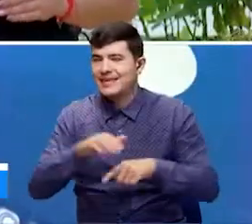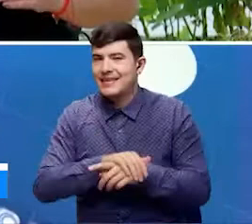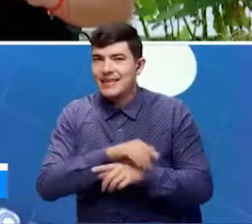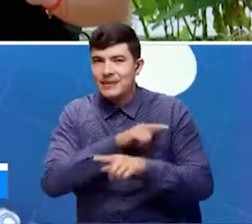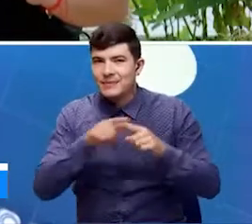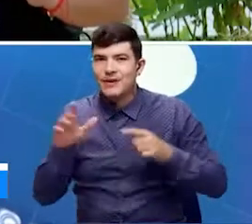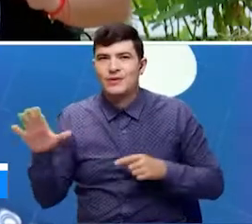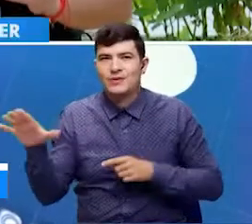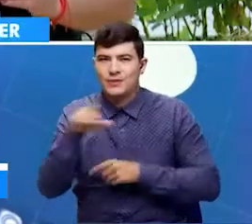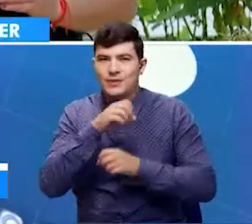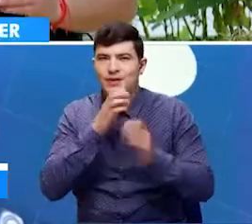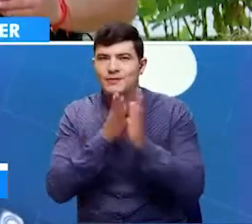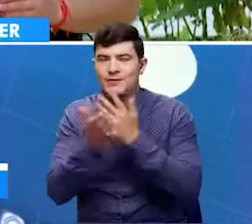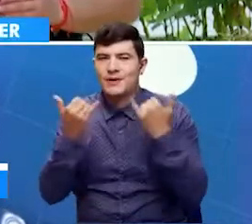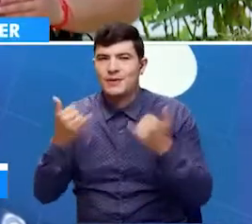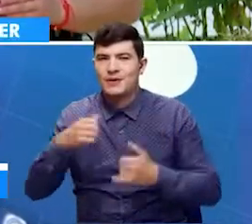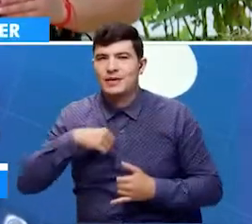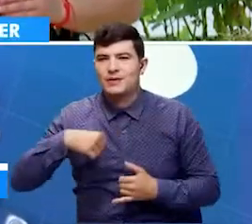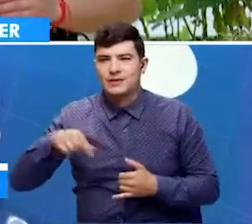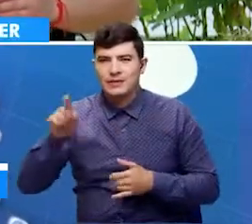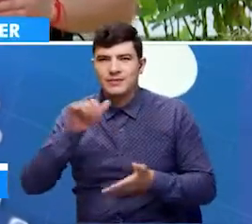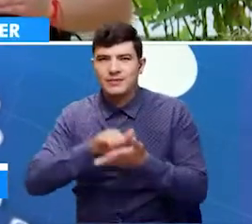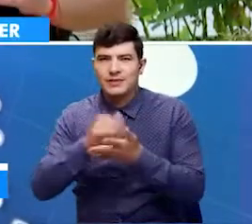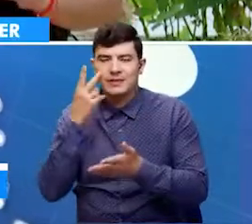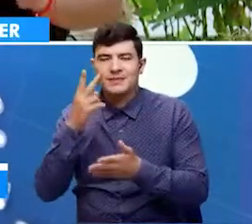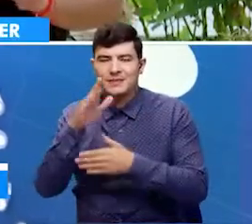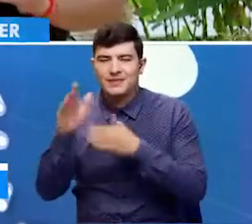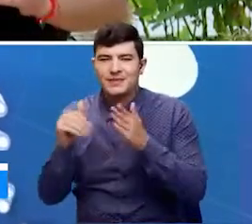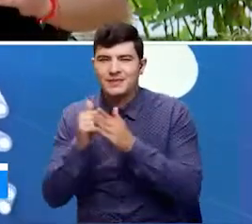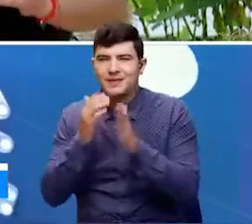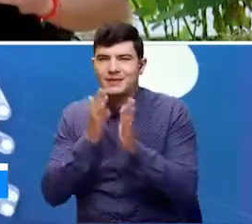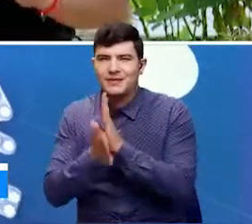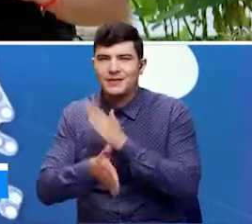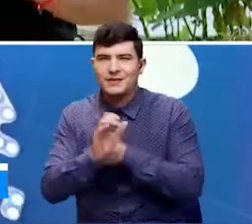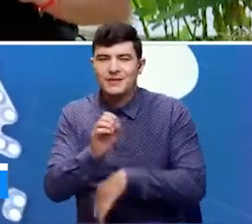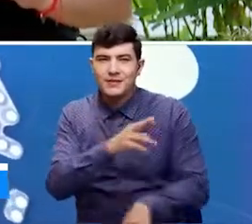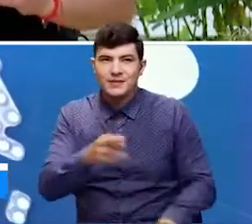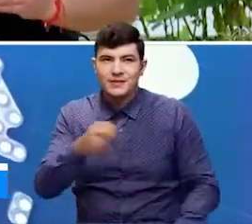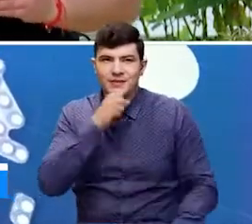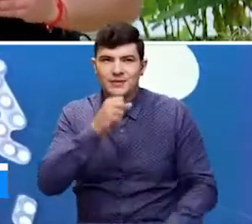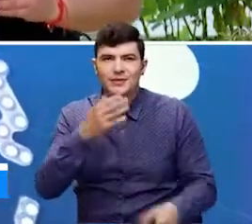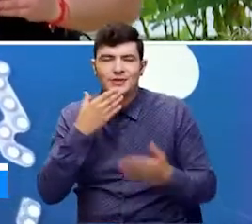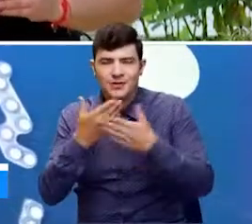es toda la información que tenemos por el momento. En la cámara de Eduard Suárez les informó para Oriente Noticias, Dolicio Mara Niño.